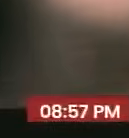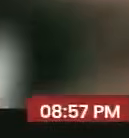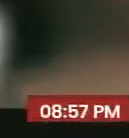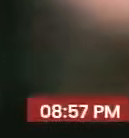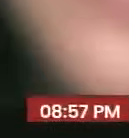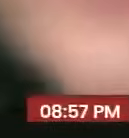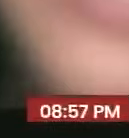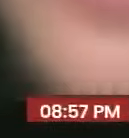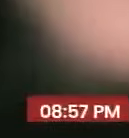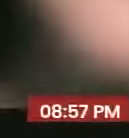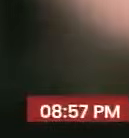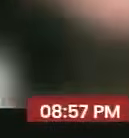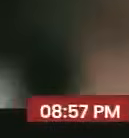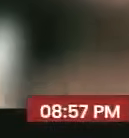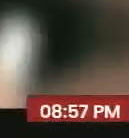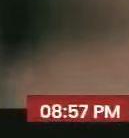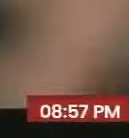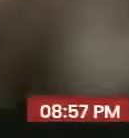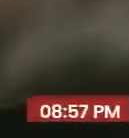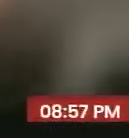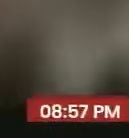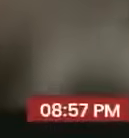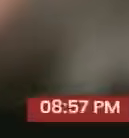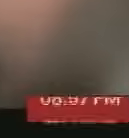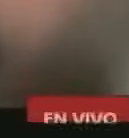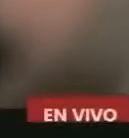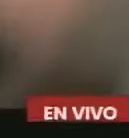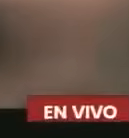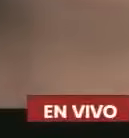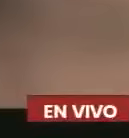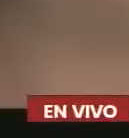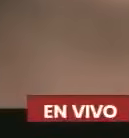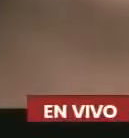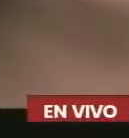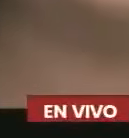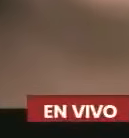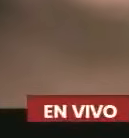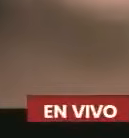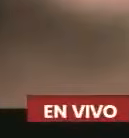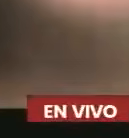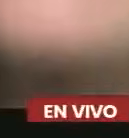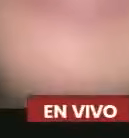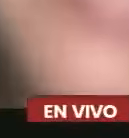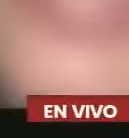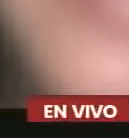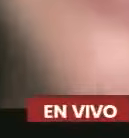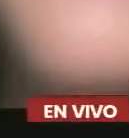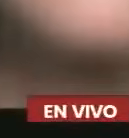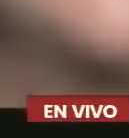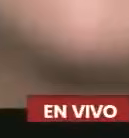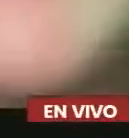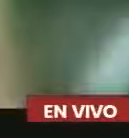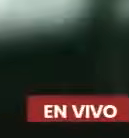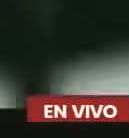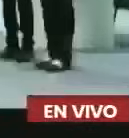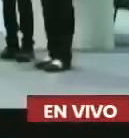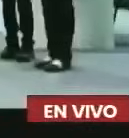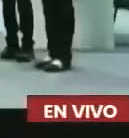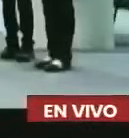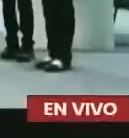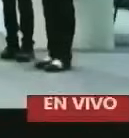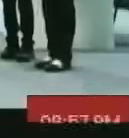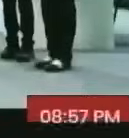entender y saber por qué defendemos el Esequibo y que el Esequibo es de Venezuela, ¿verdad, Salvador? El sol de Venezuela nace en el Esequibo.